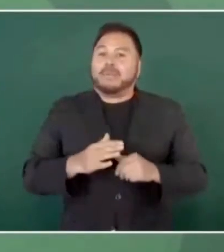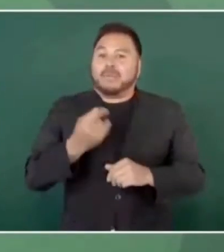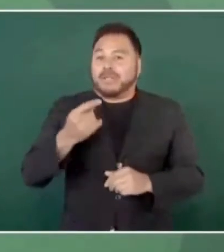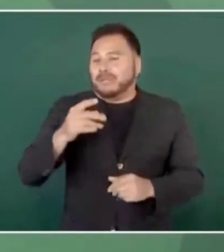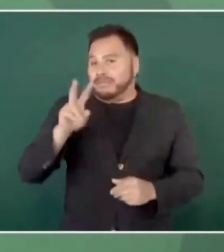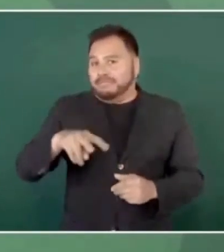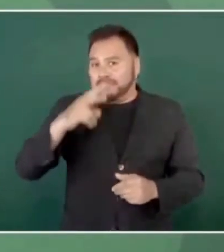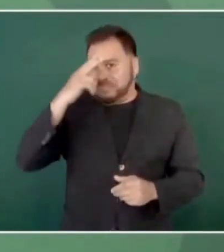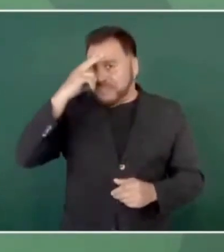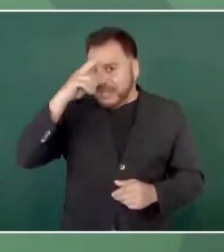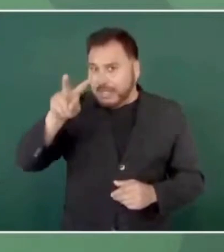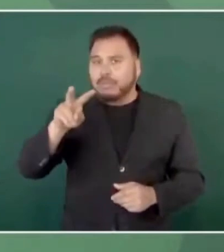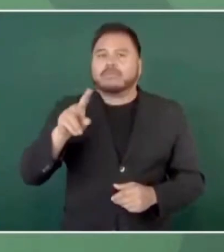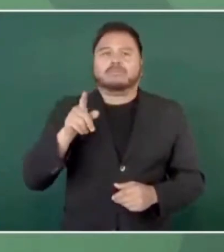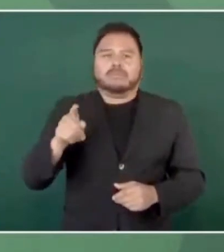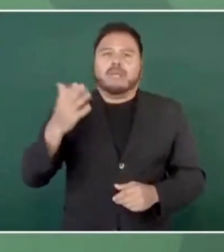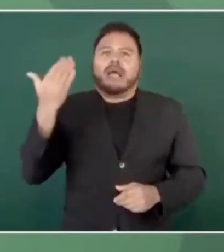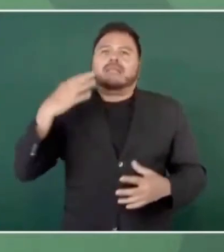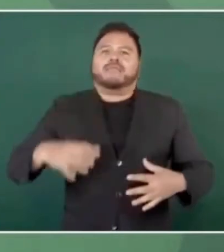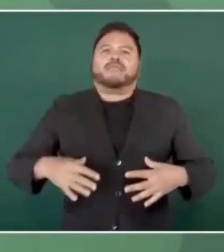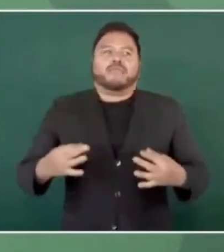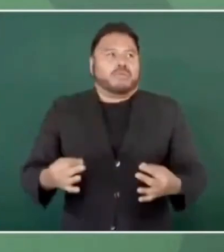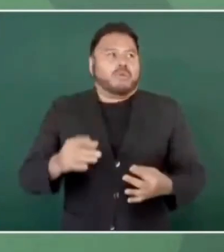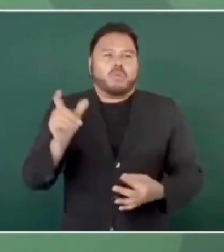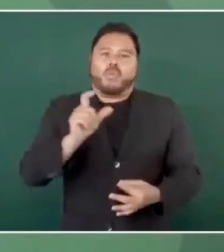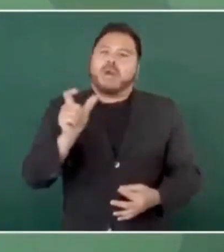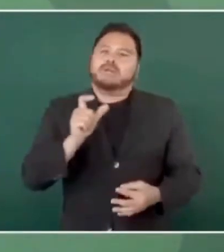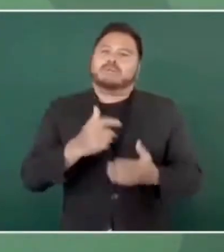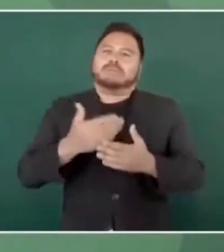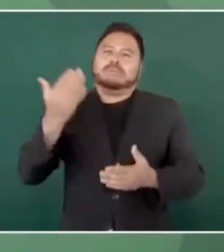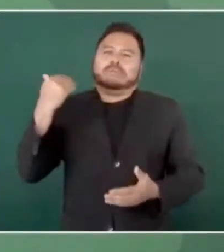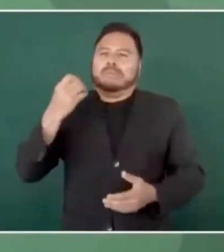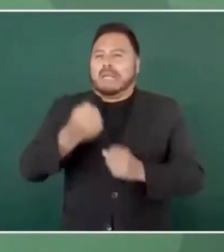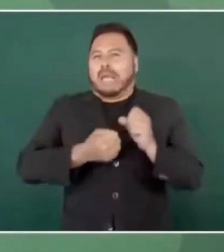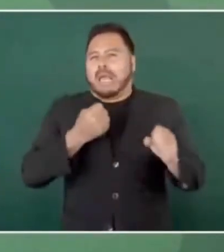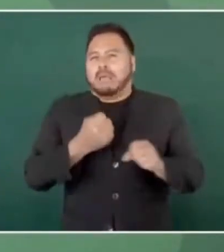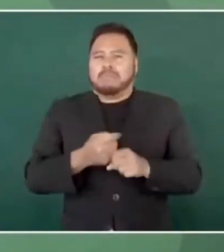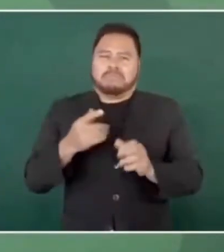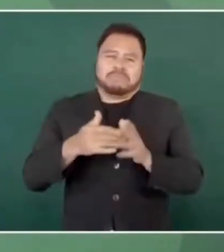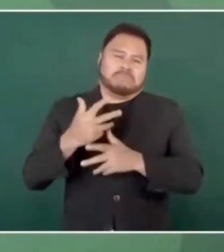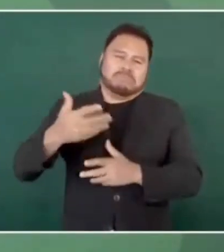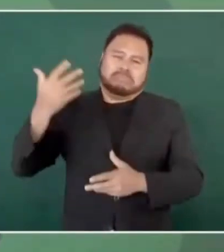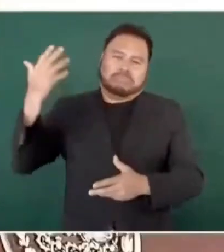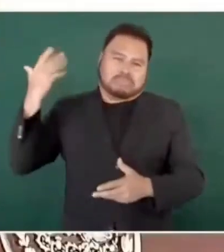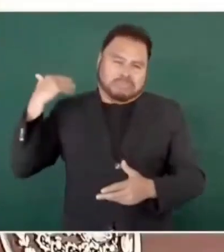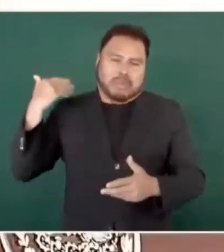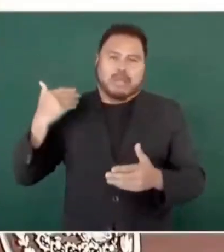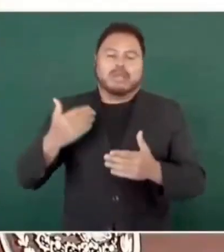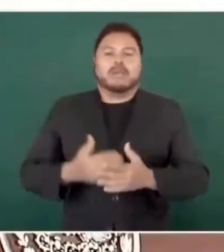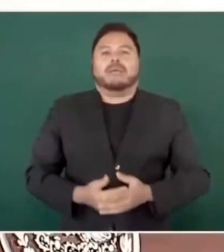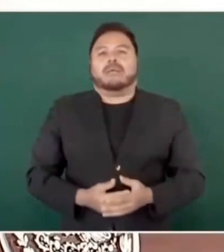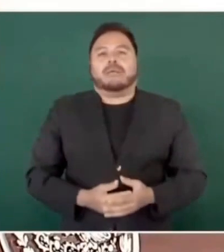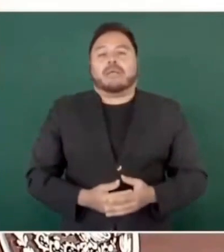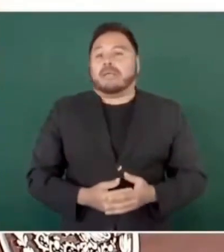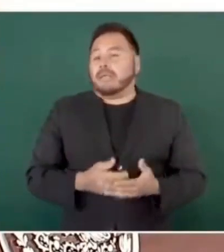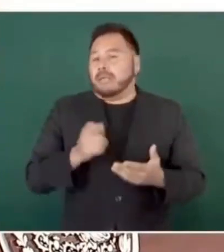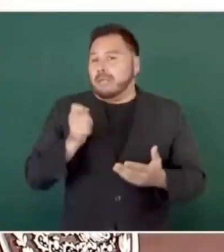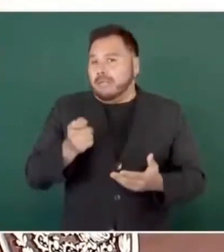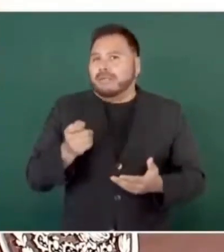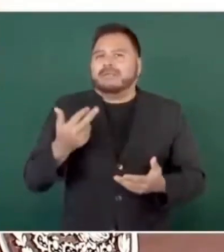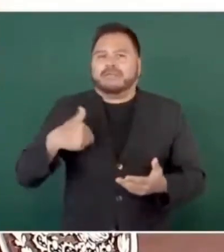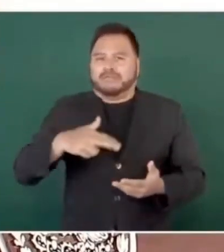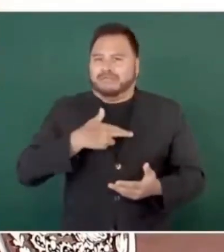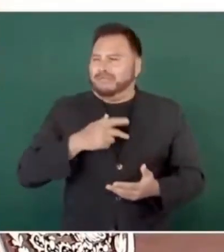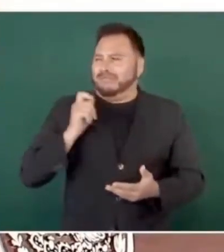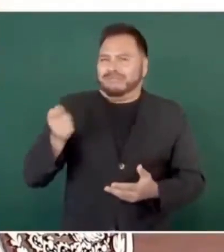México se fundó hace miles de años y somos